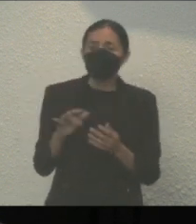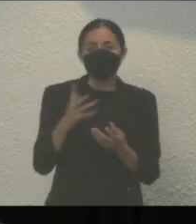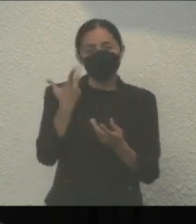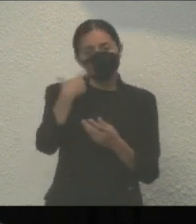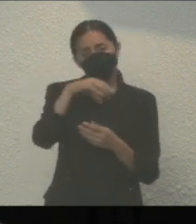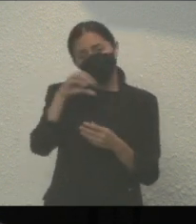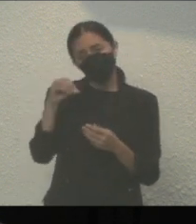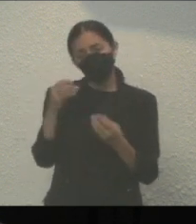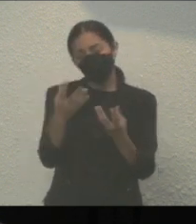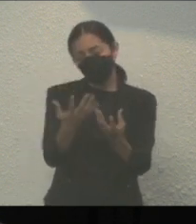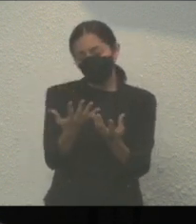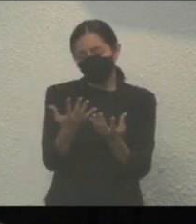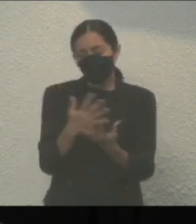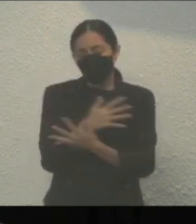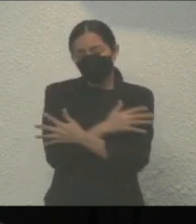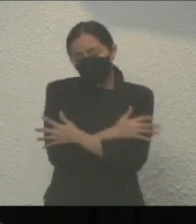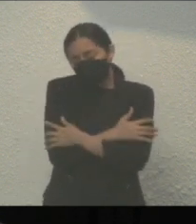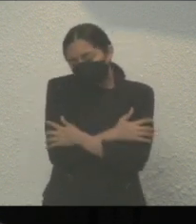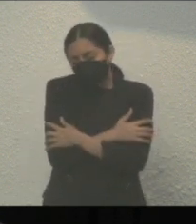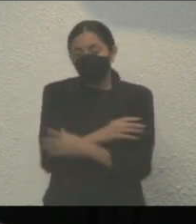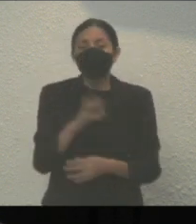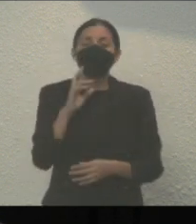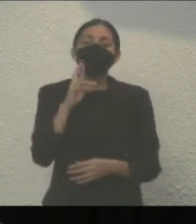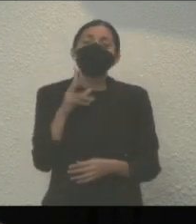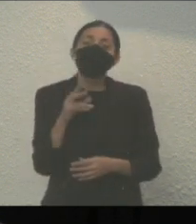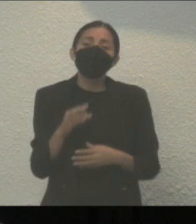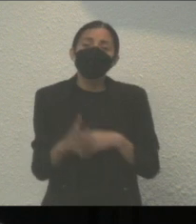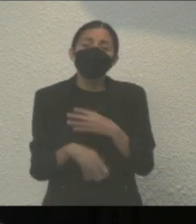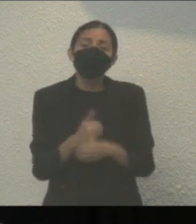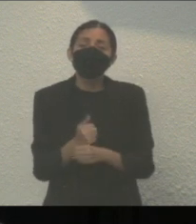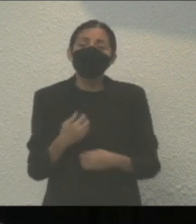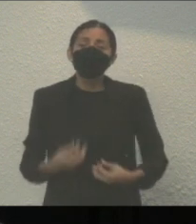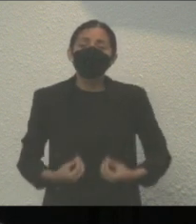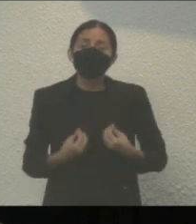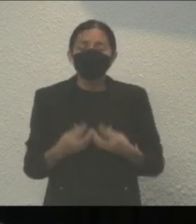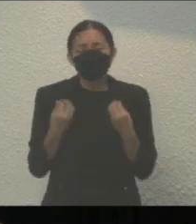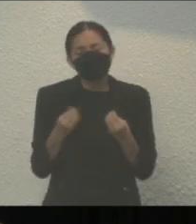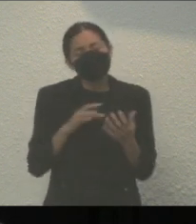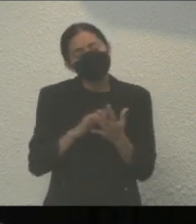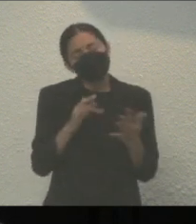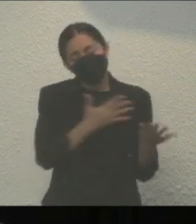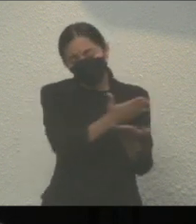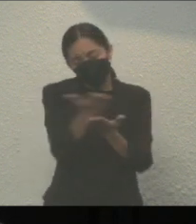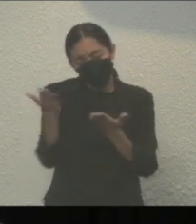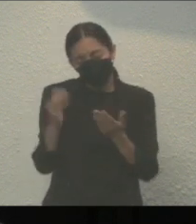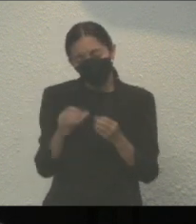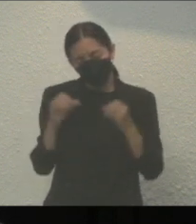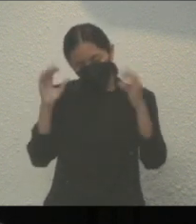y darme los mejores años de mi vida hasta ahora. Muchas gracias a todos.